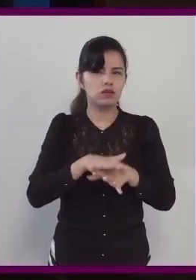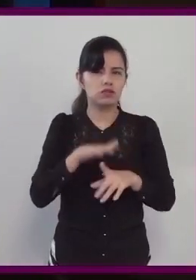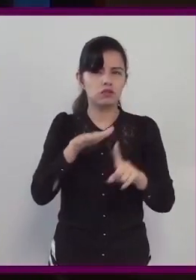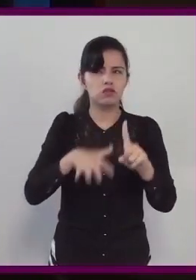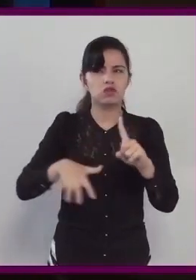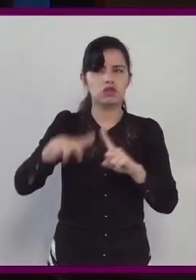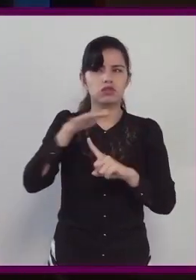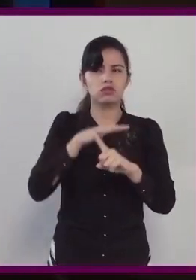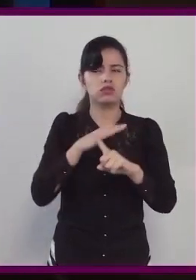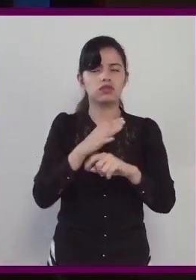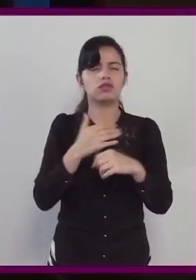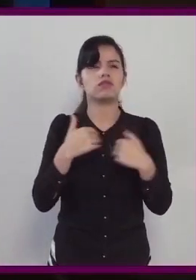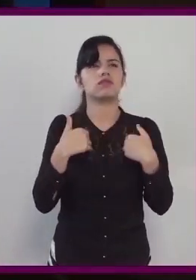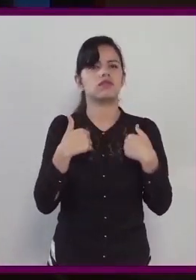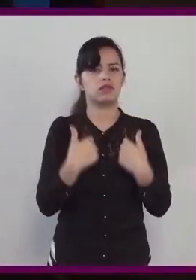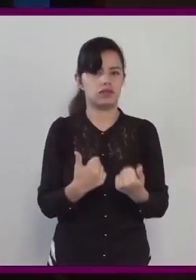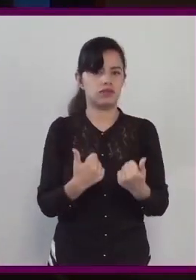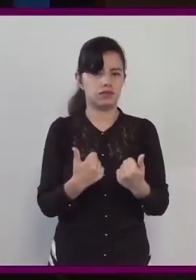podemos